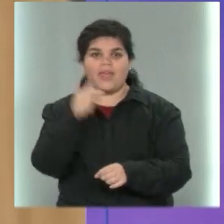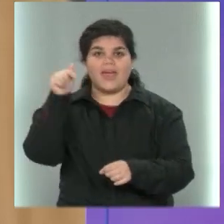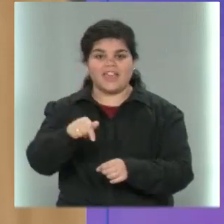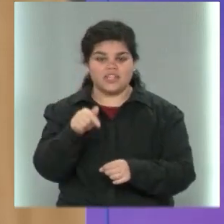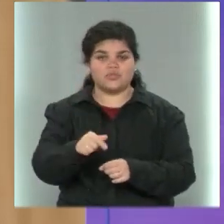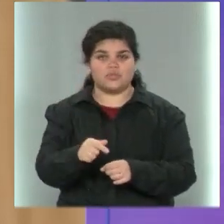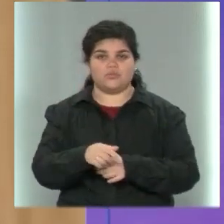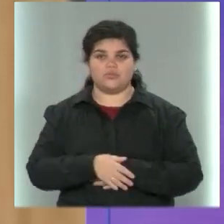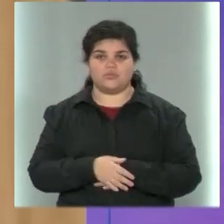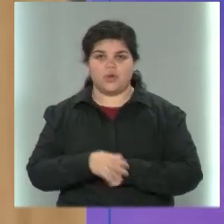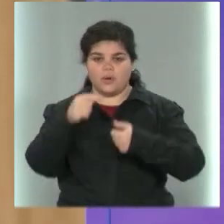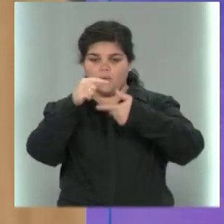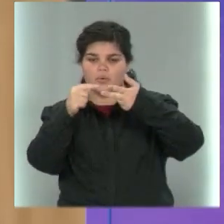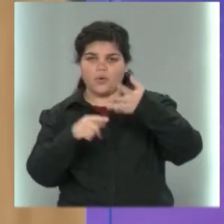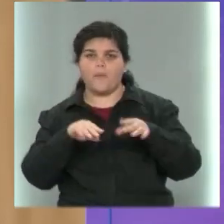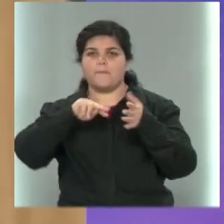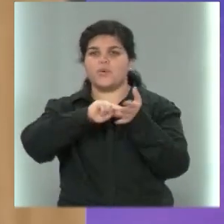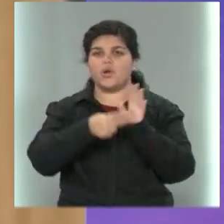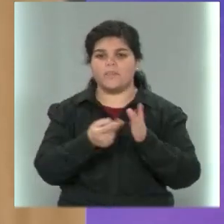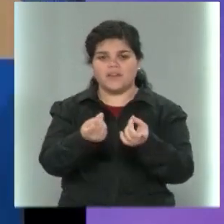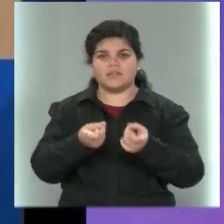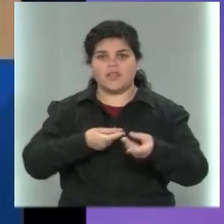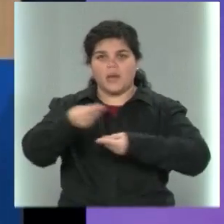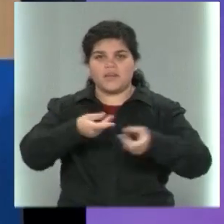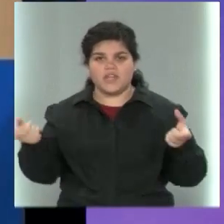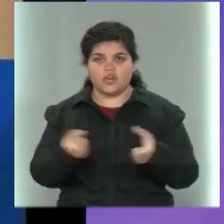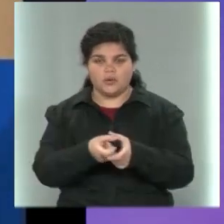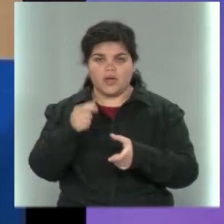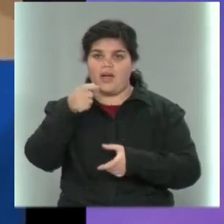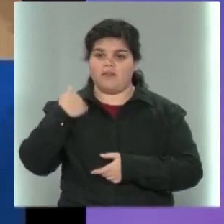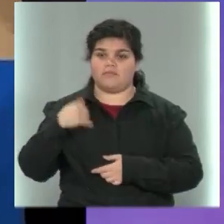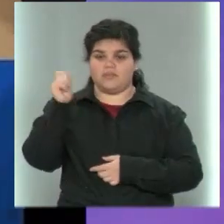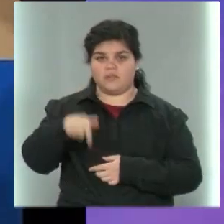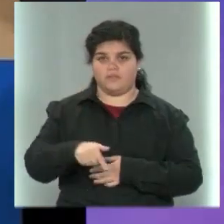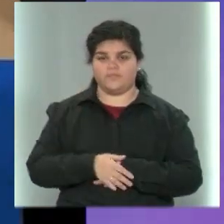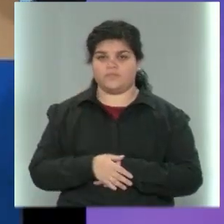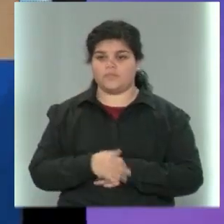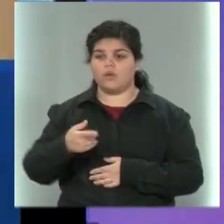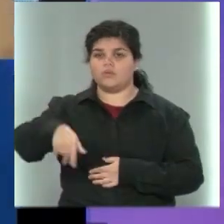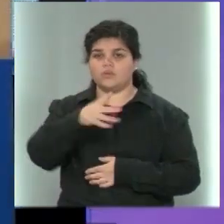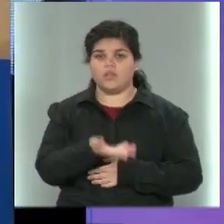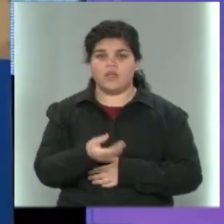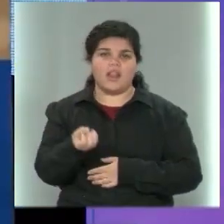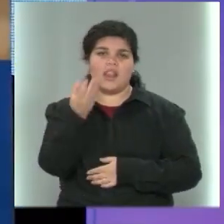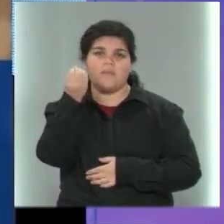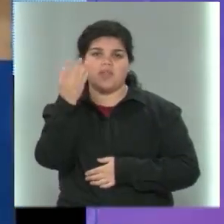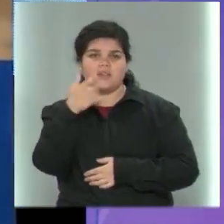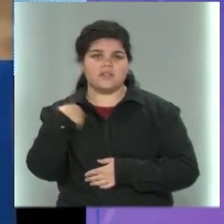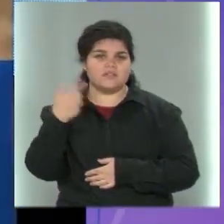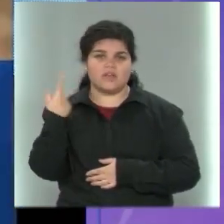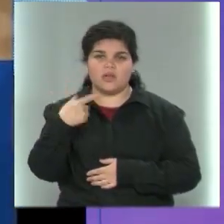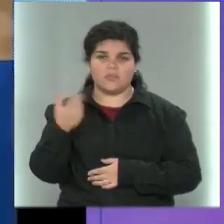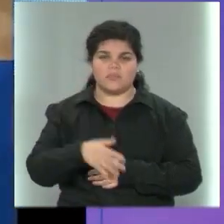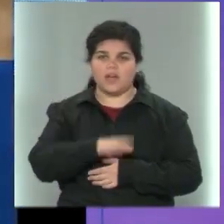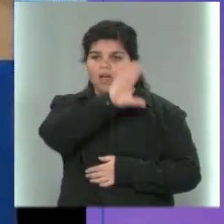enfrentar el empresario mediano pequeño en Argentina. Ustedes todas las mañanas son como un motor que recorre el país